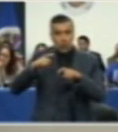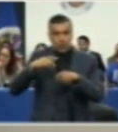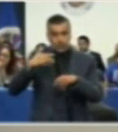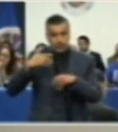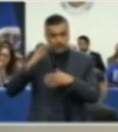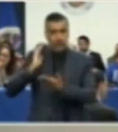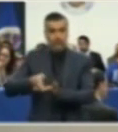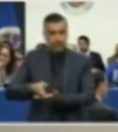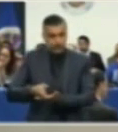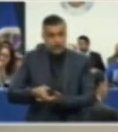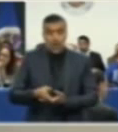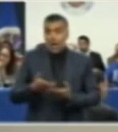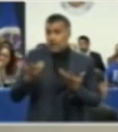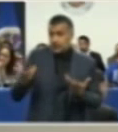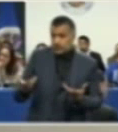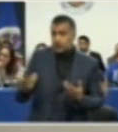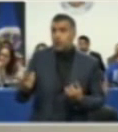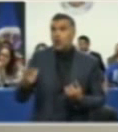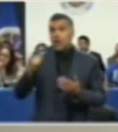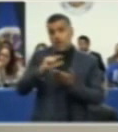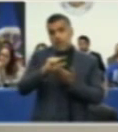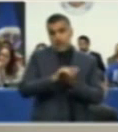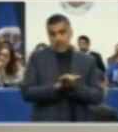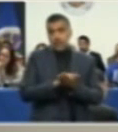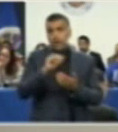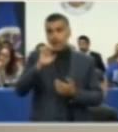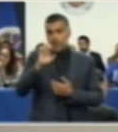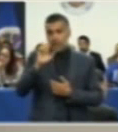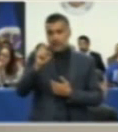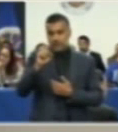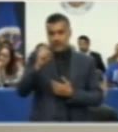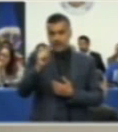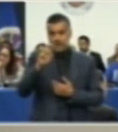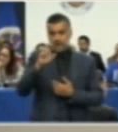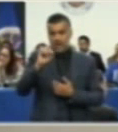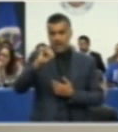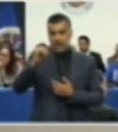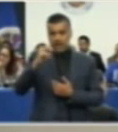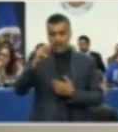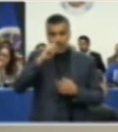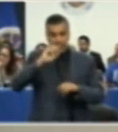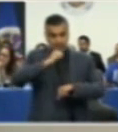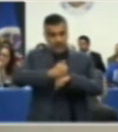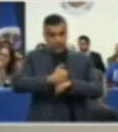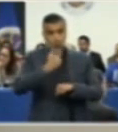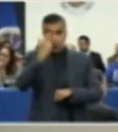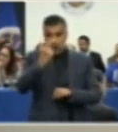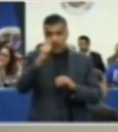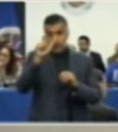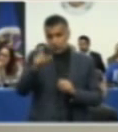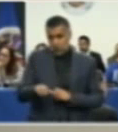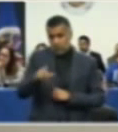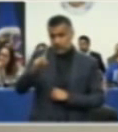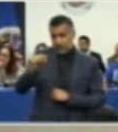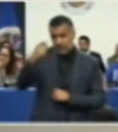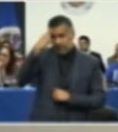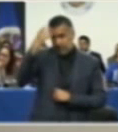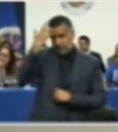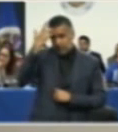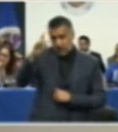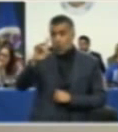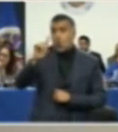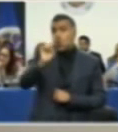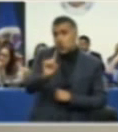derogada. Asimismo, en la ley de extranjería peruana se establece que una persona con discapacidad mental e